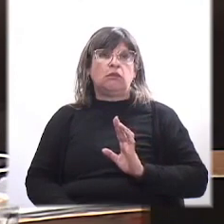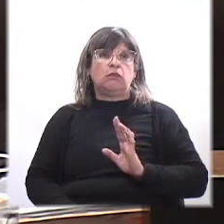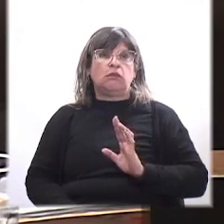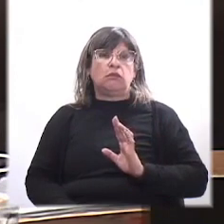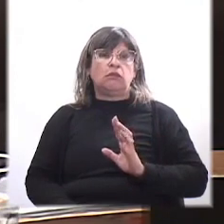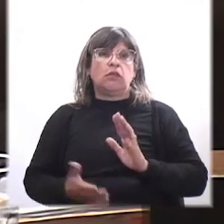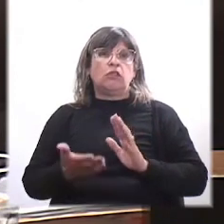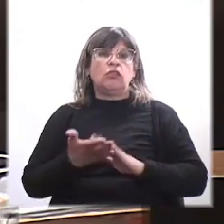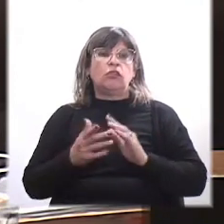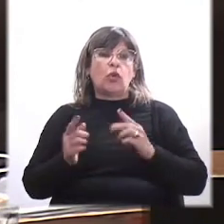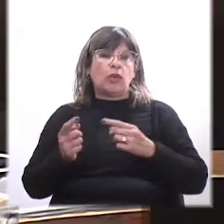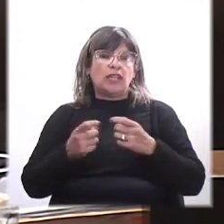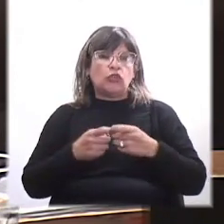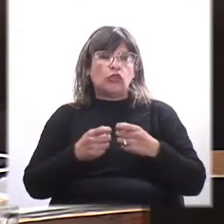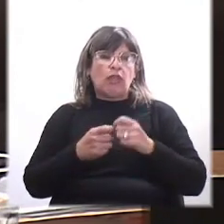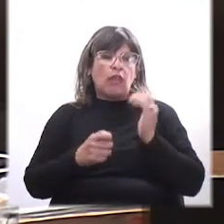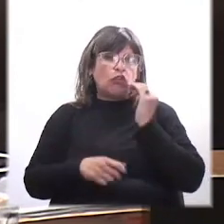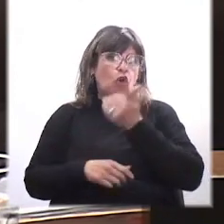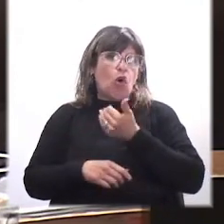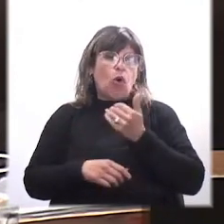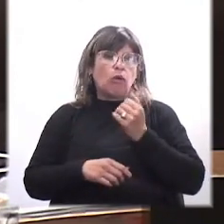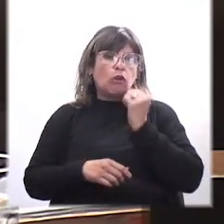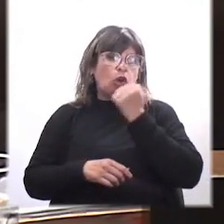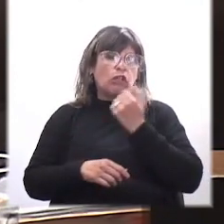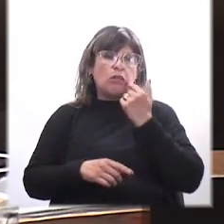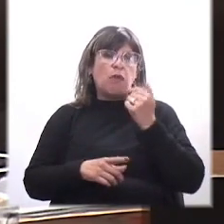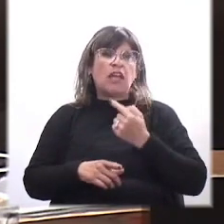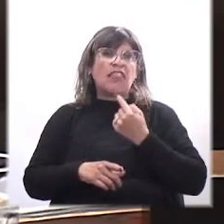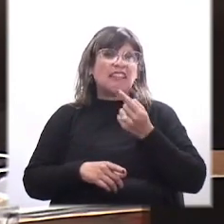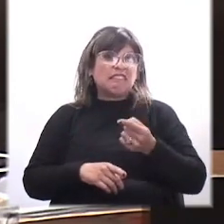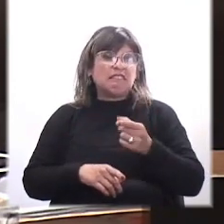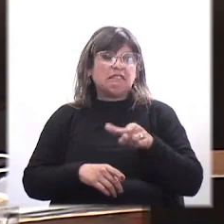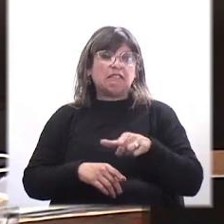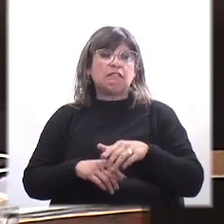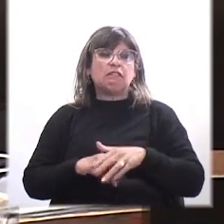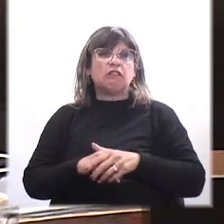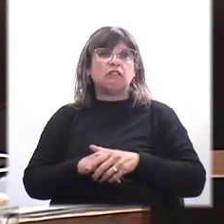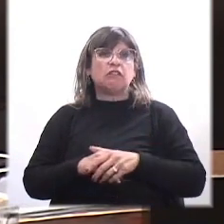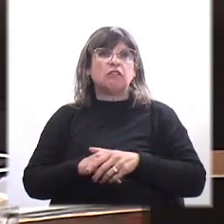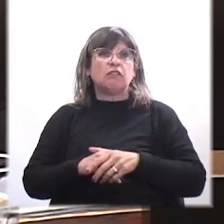En relación a la sociedad anónima, ellos dictaminaban que